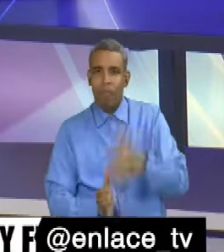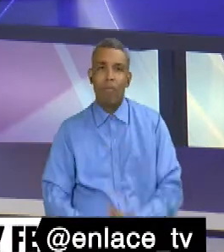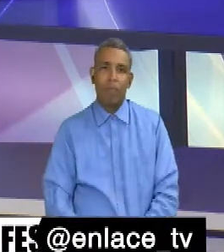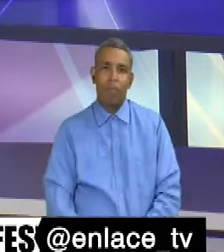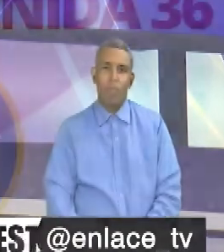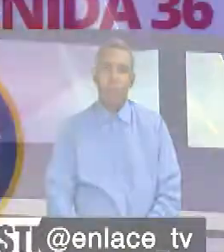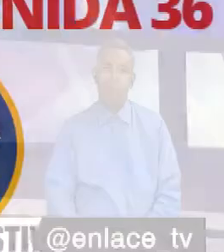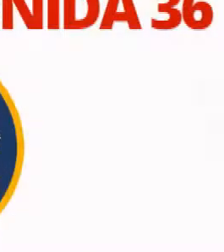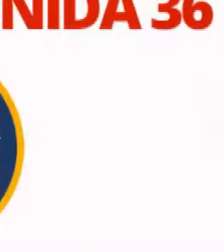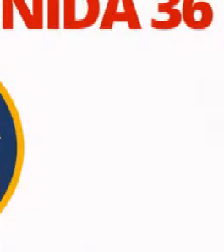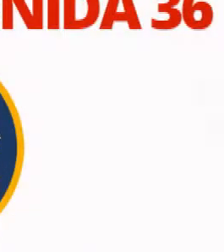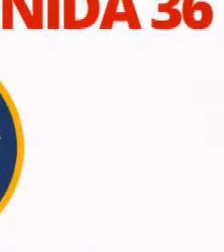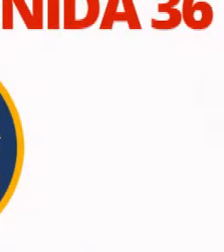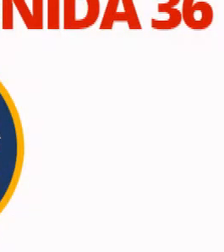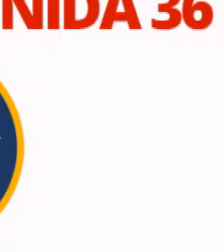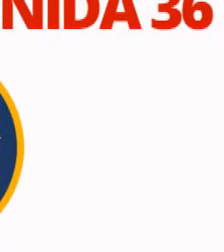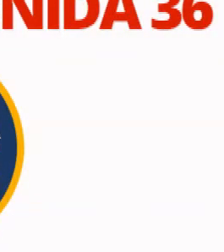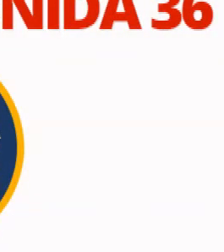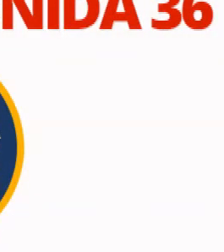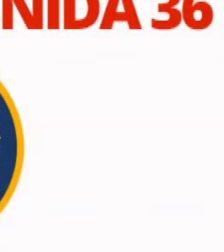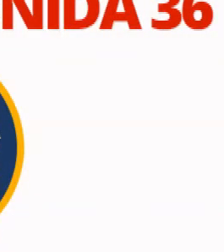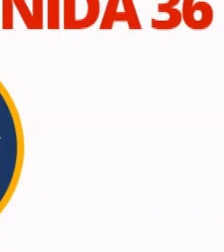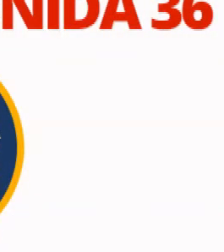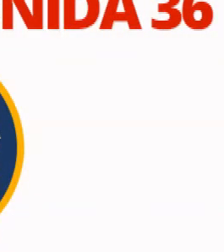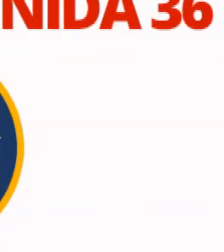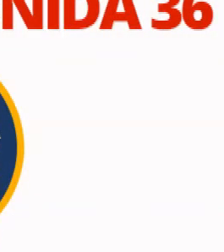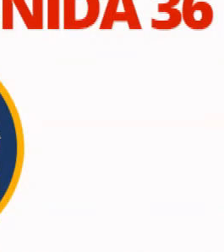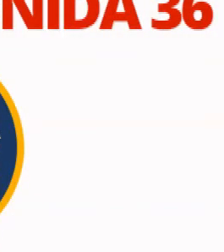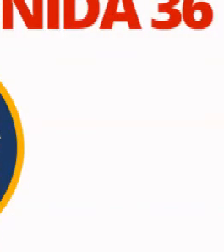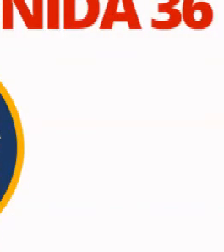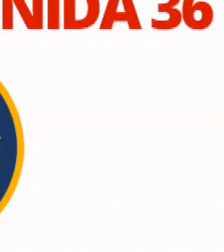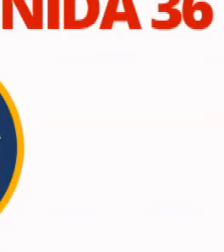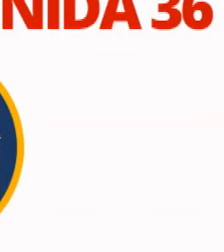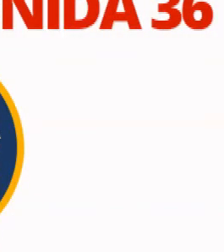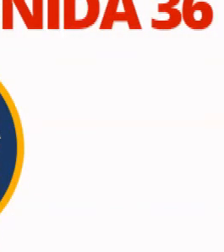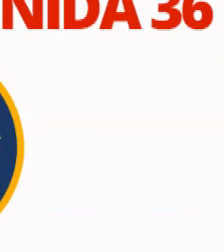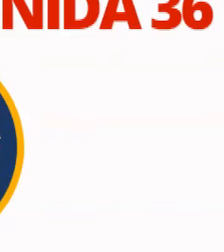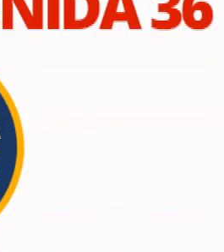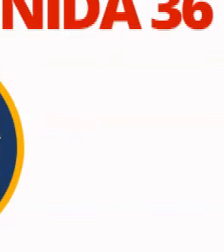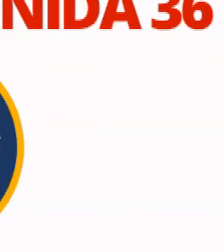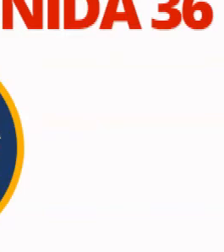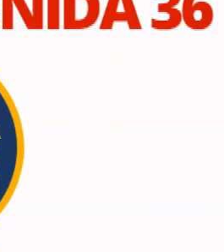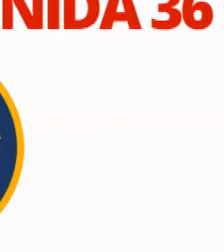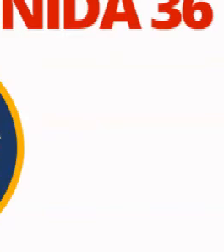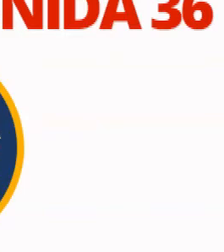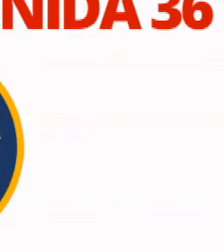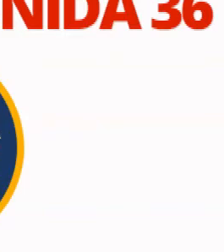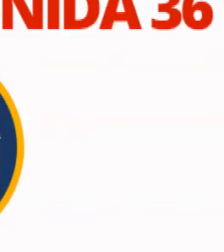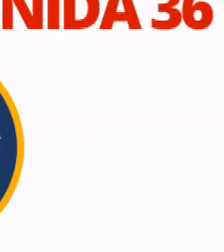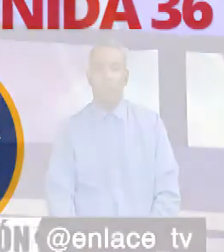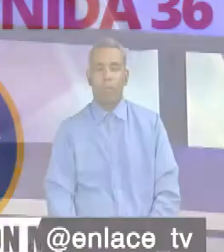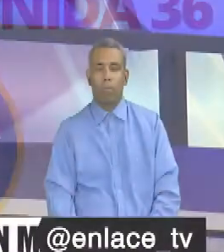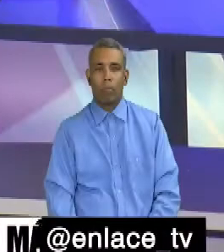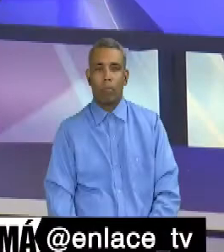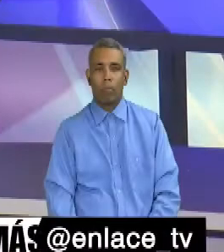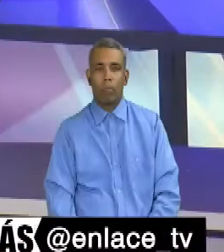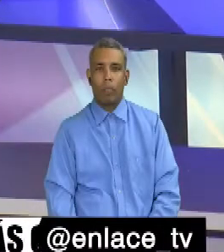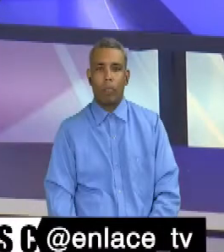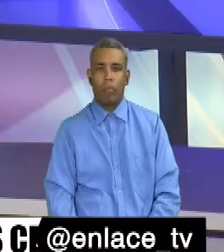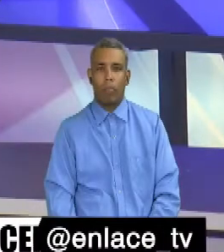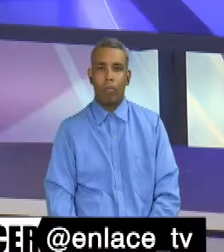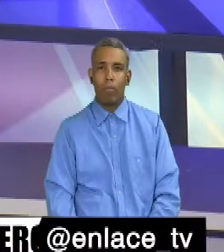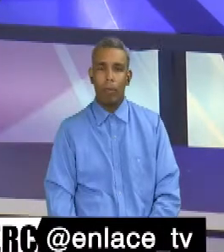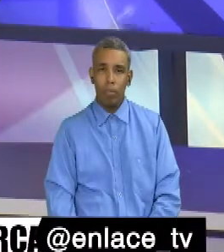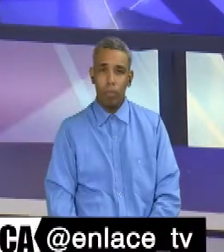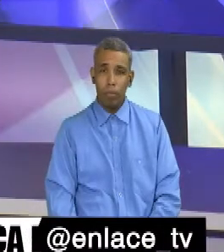despedirnos, recuerde, Materiales Eléctricos Electrofer ilumina tu vida, ahora en su nueva sede en la avenida 36.